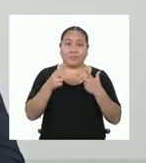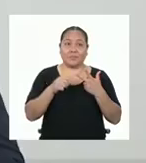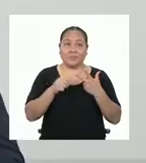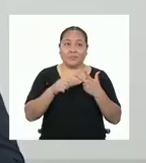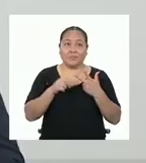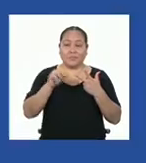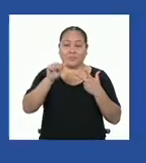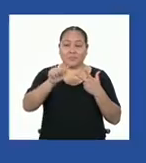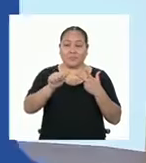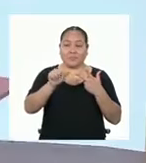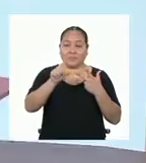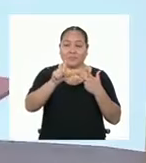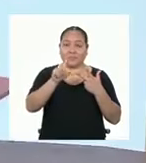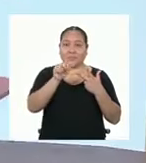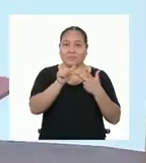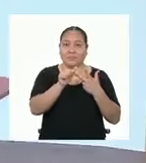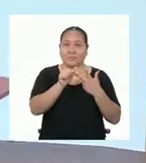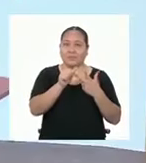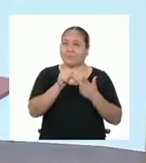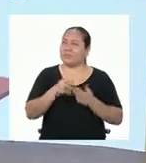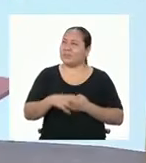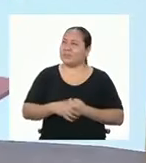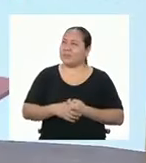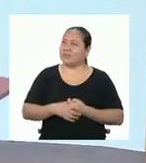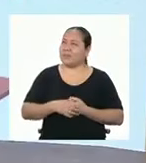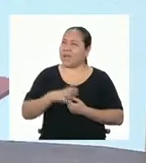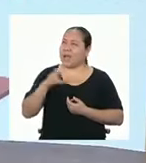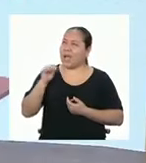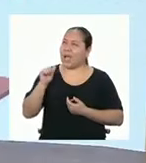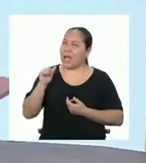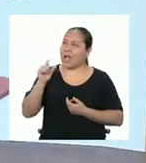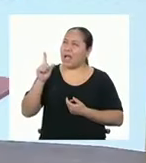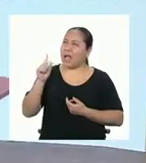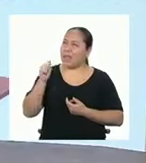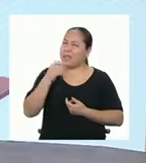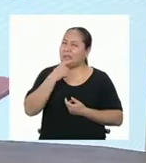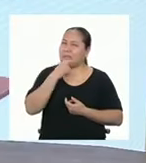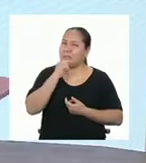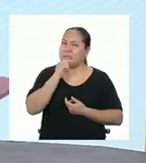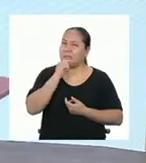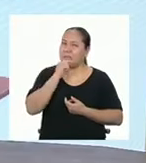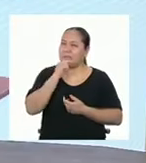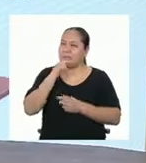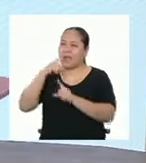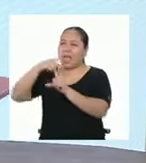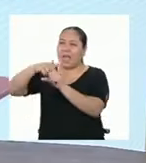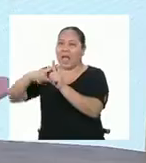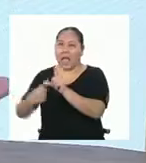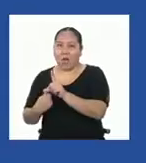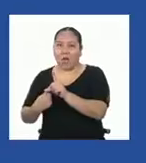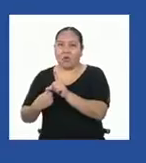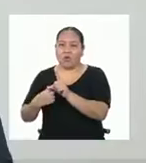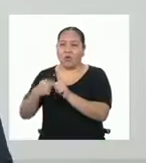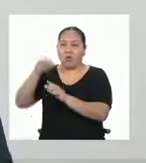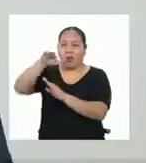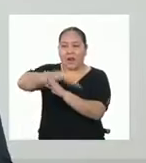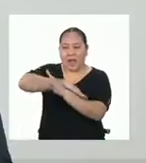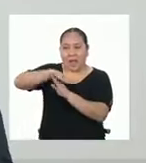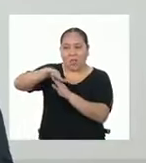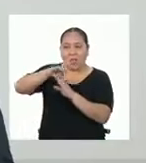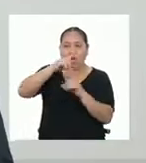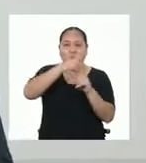es el ALA ¡ALA! Me imagino que en este caso será por ángulo, lado, ángulo